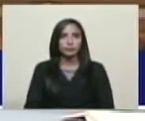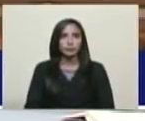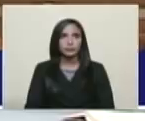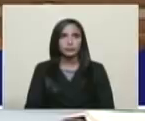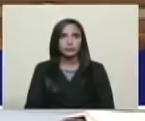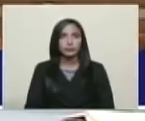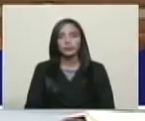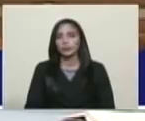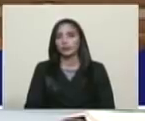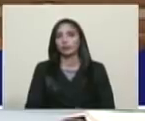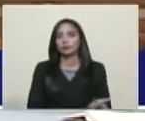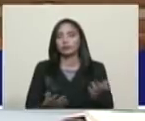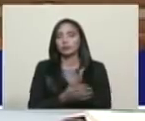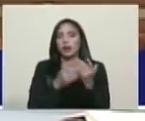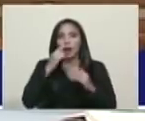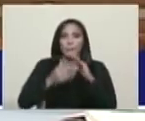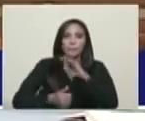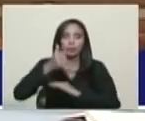prácticamente a nada,